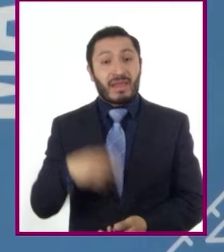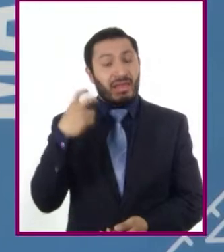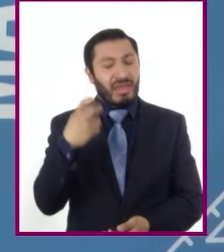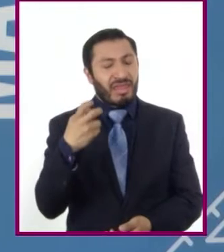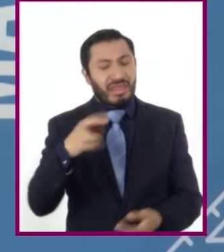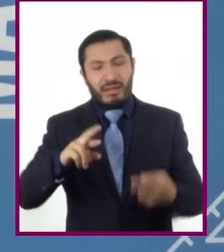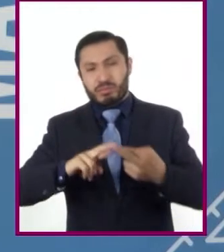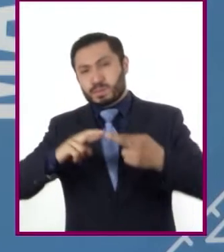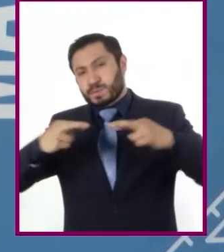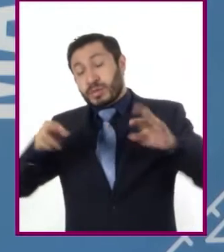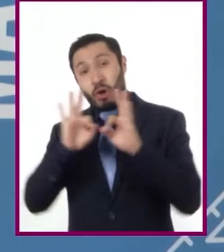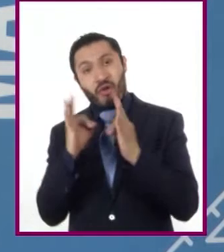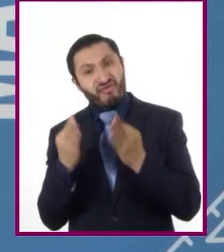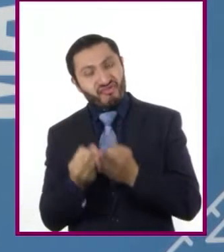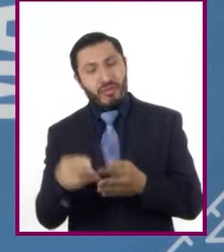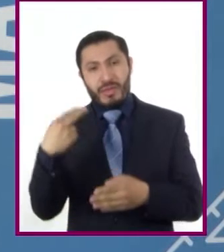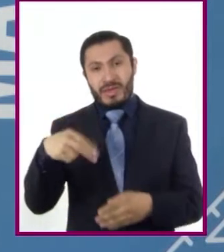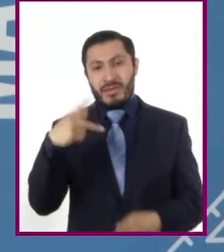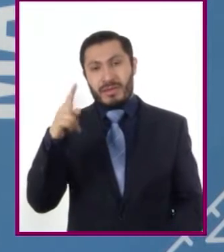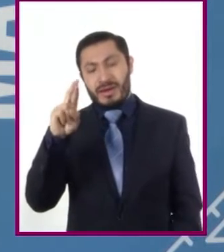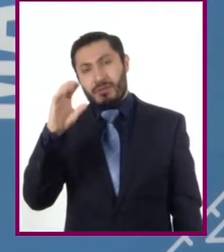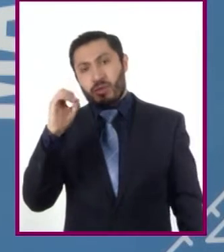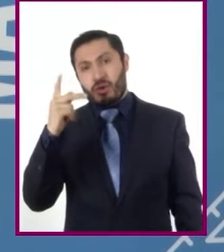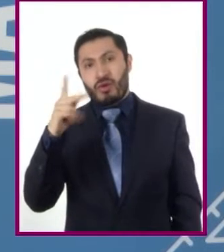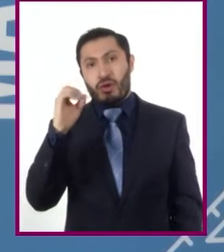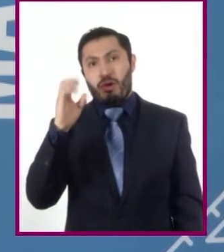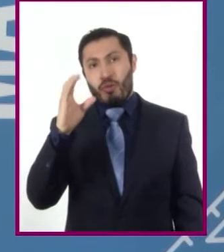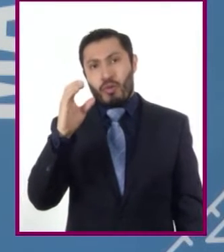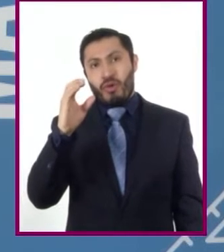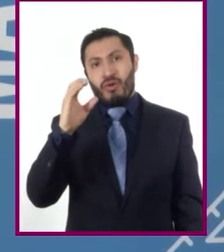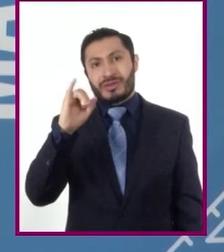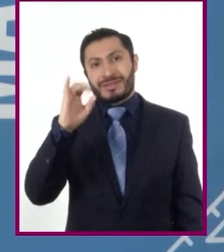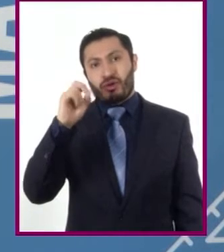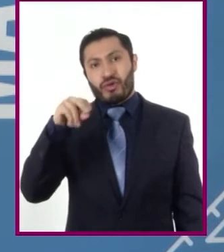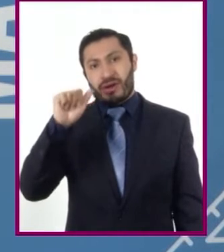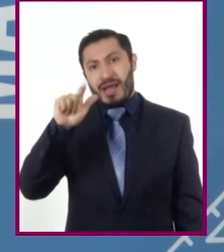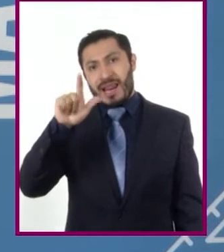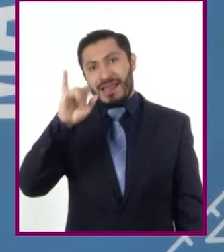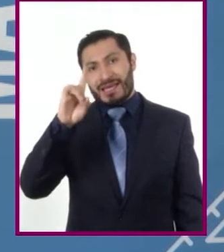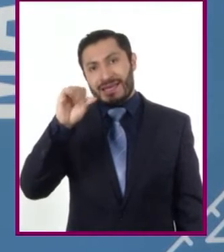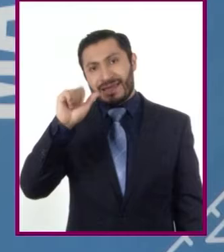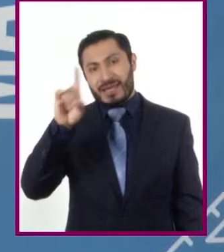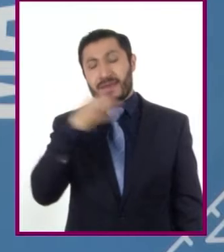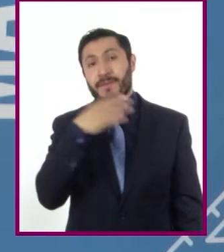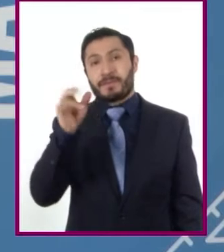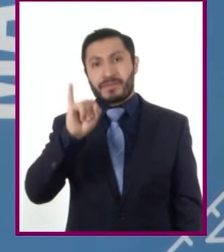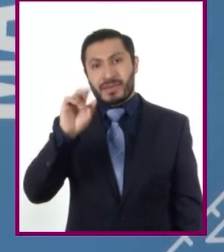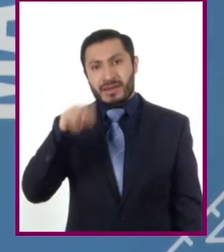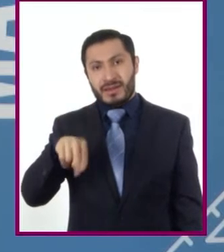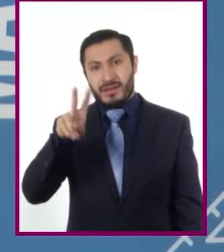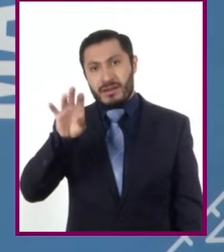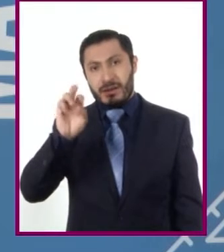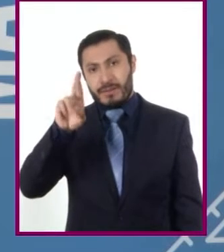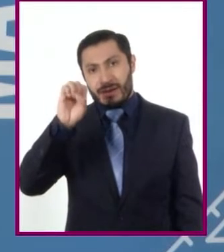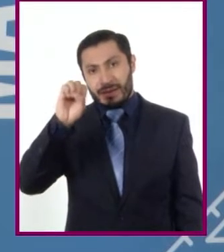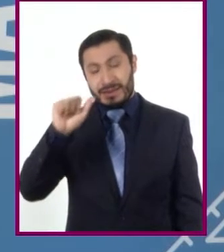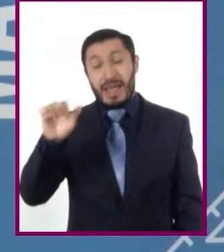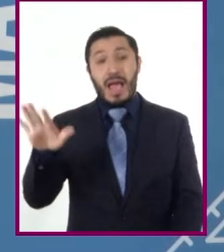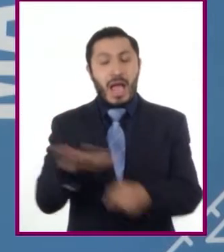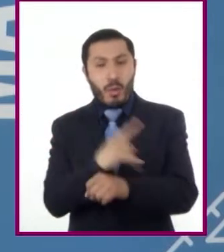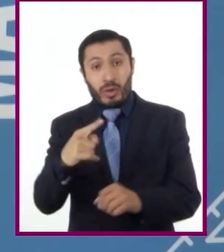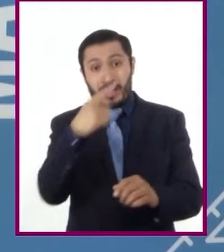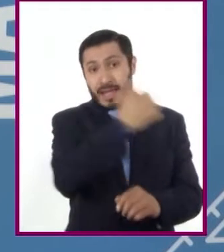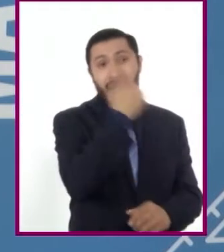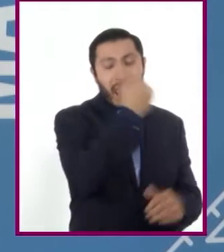tipo de relación se le llama proporcionalidad inversa, porque el aumento de un valor coincide con la disminución del